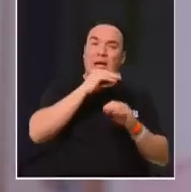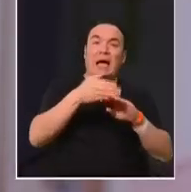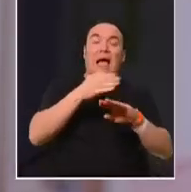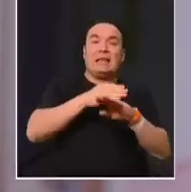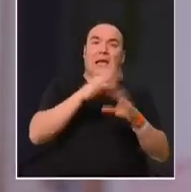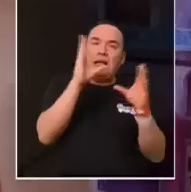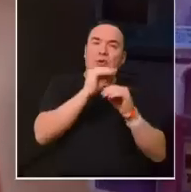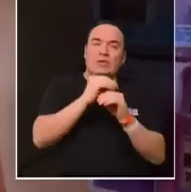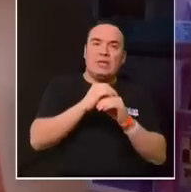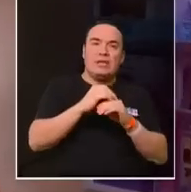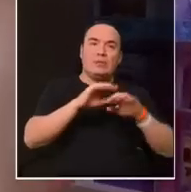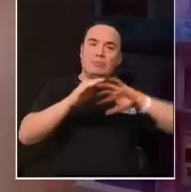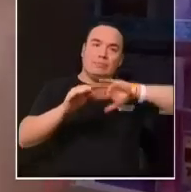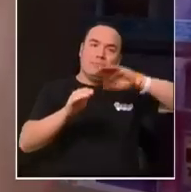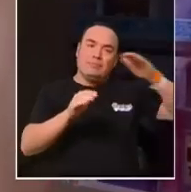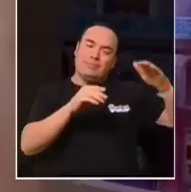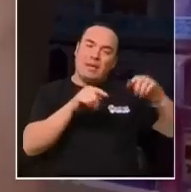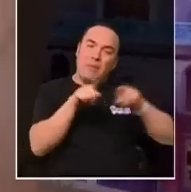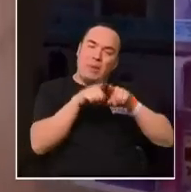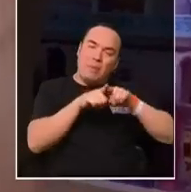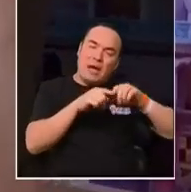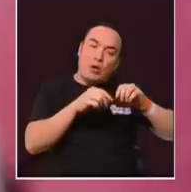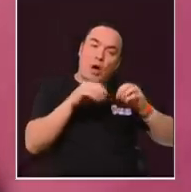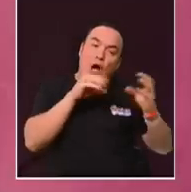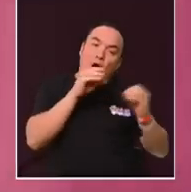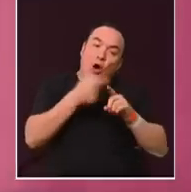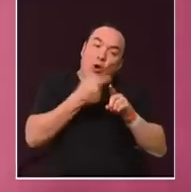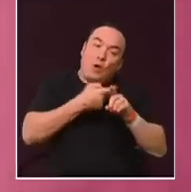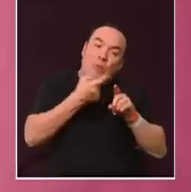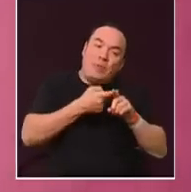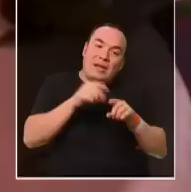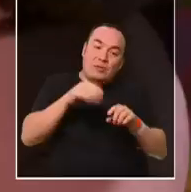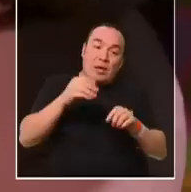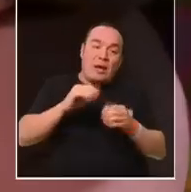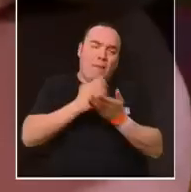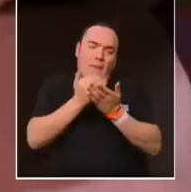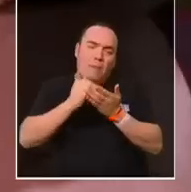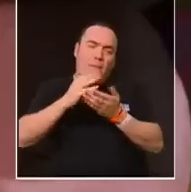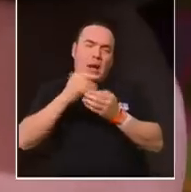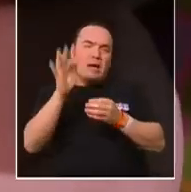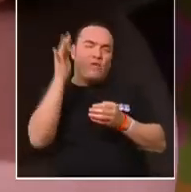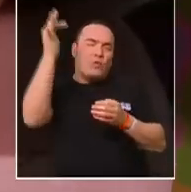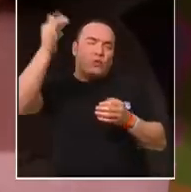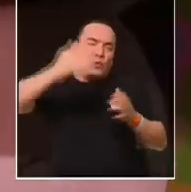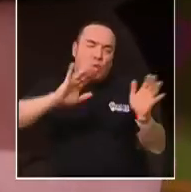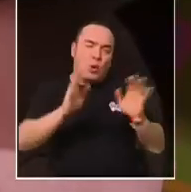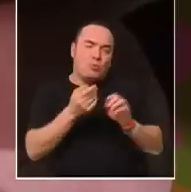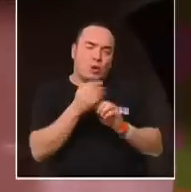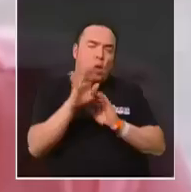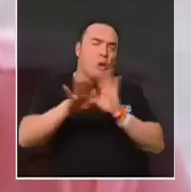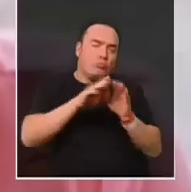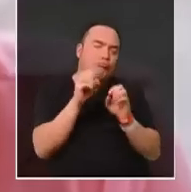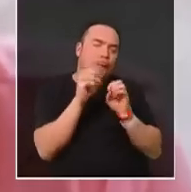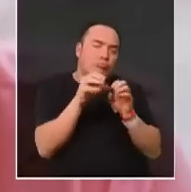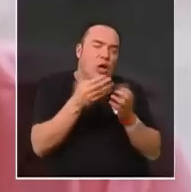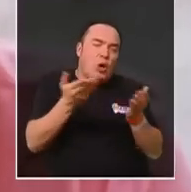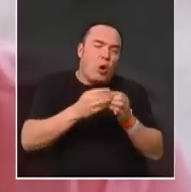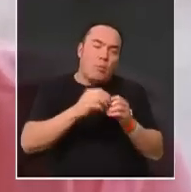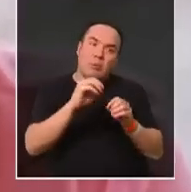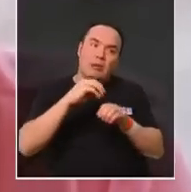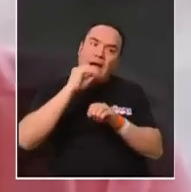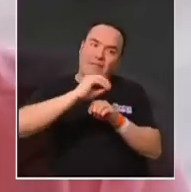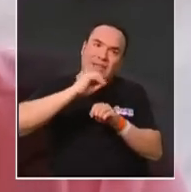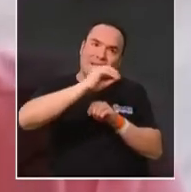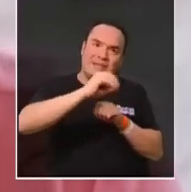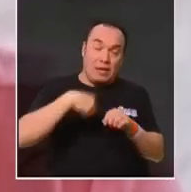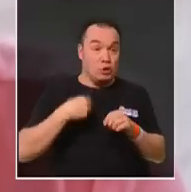con mi hermano. Se proyecta, ya nos habla lo que va a hacer, cómo lo va a criar, cómo lo va a educar. Le voy a enseñar